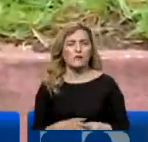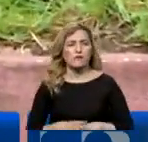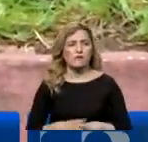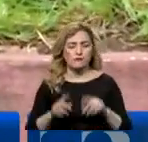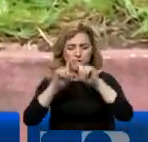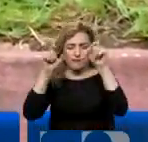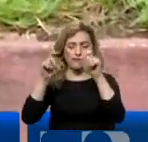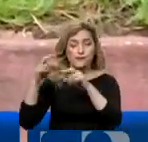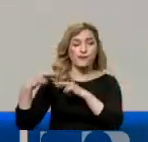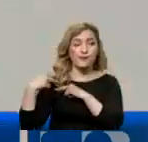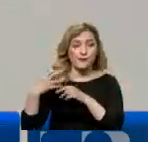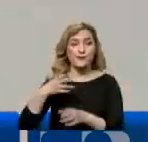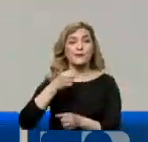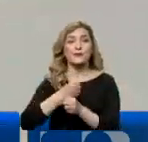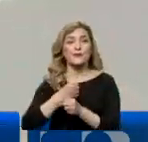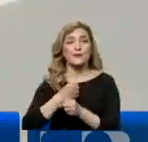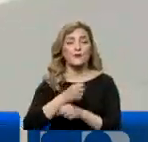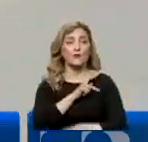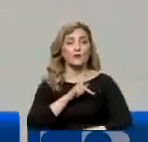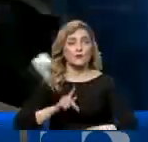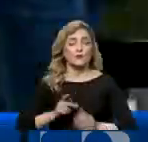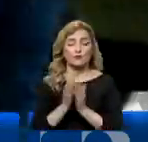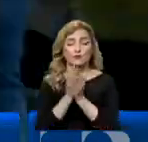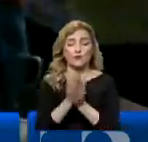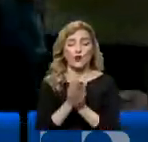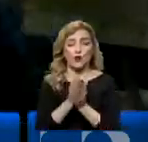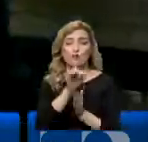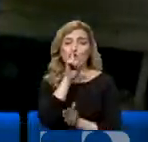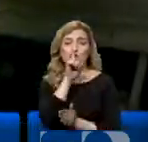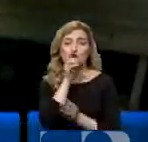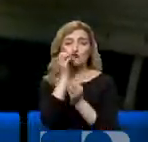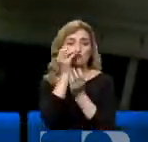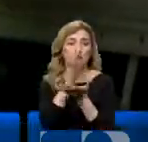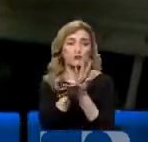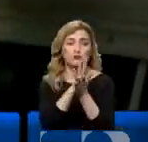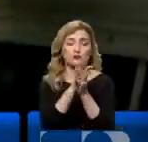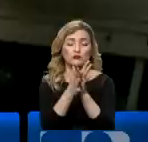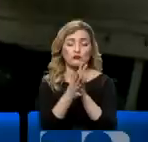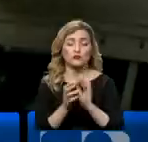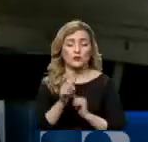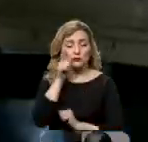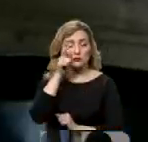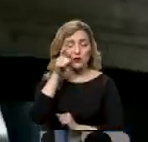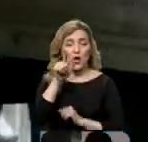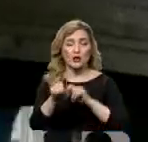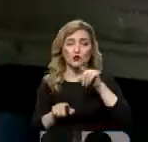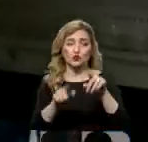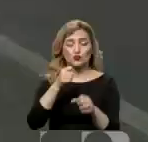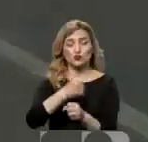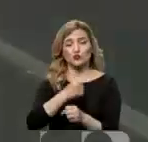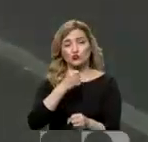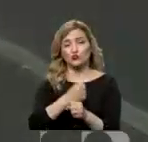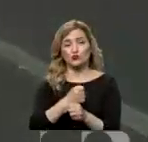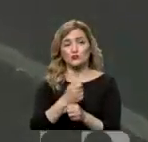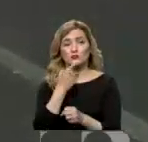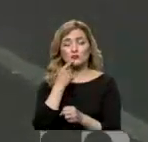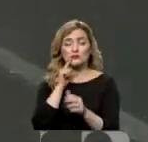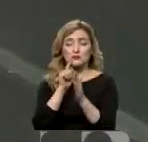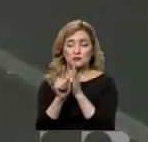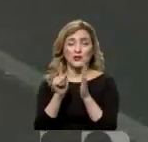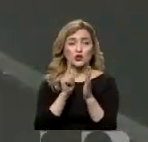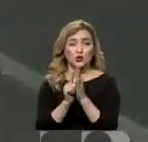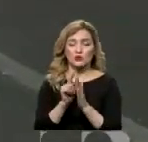empresa a cargo de la seguridad del puerto marítimo de Guayaquil no ha querido pronunciarse. Sin embargo, desde la fiscalía, algunos trabajadores han